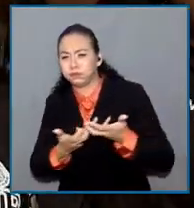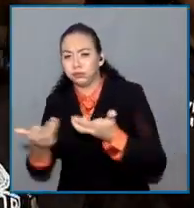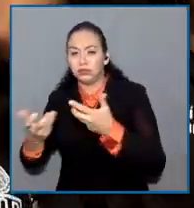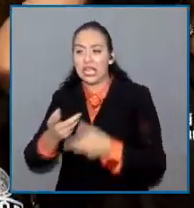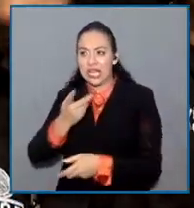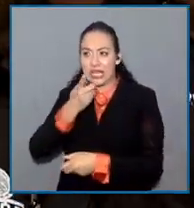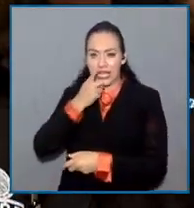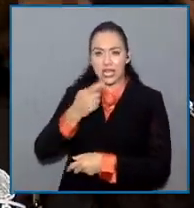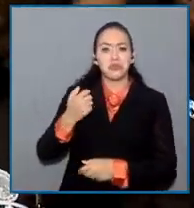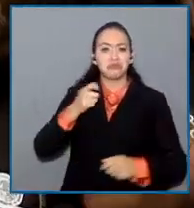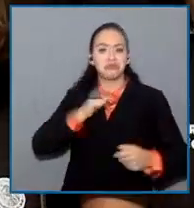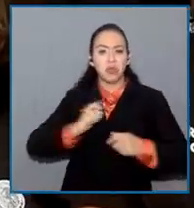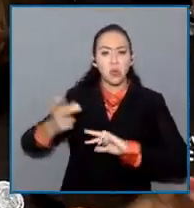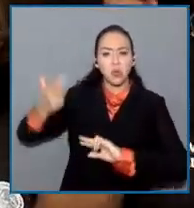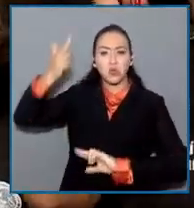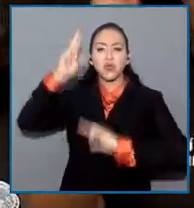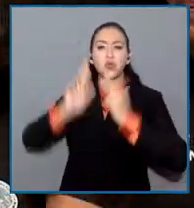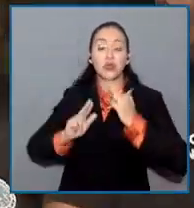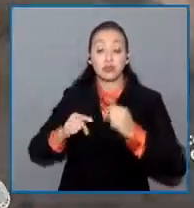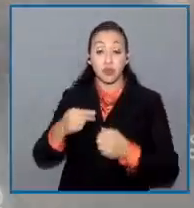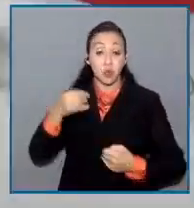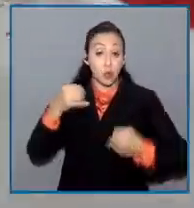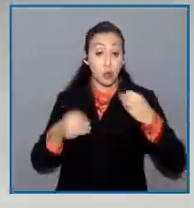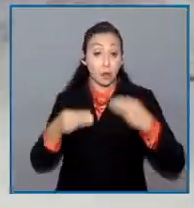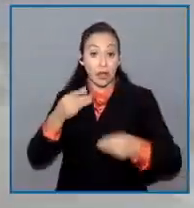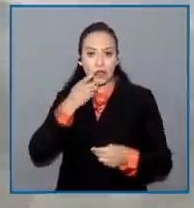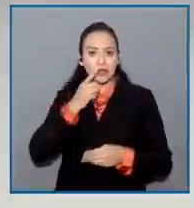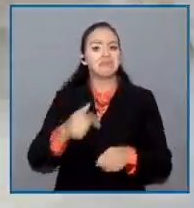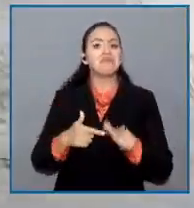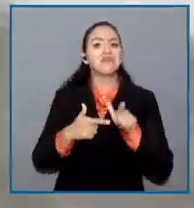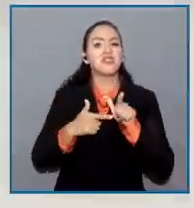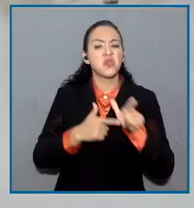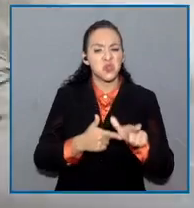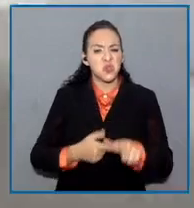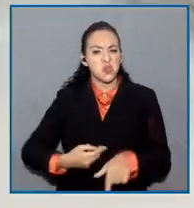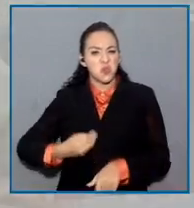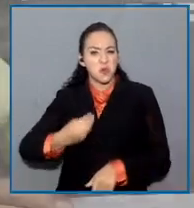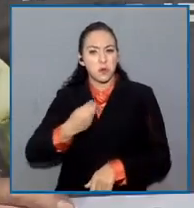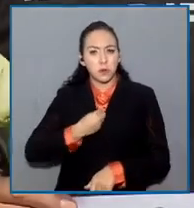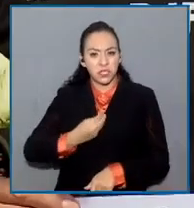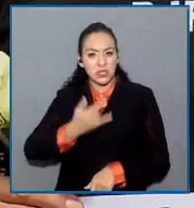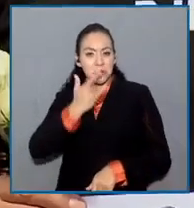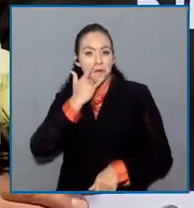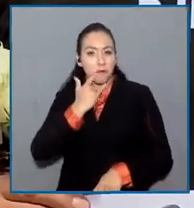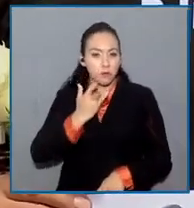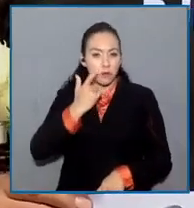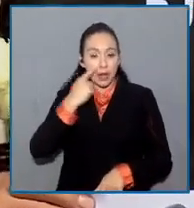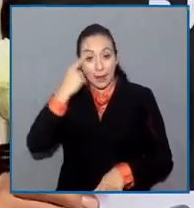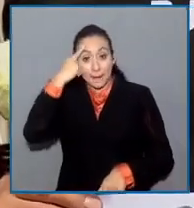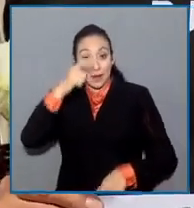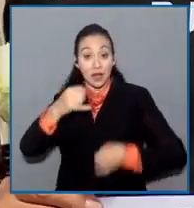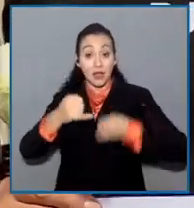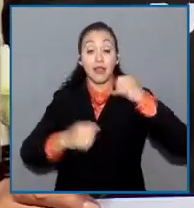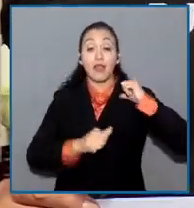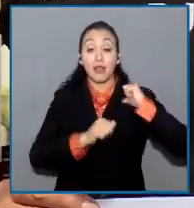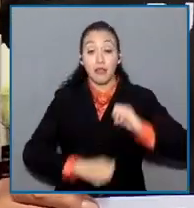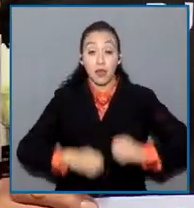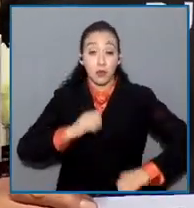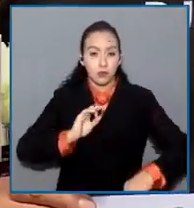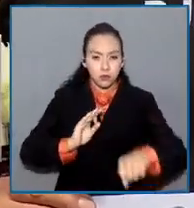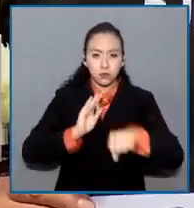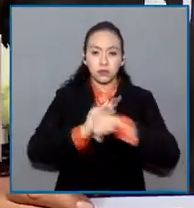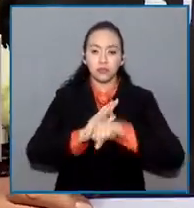magistradas anunciaron que mantendrán la resistencia a favor de la independencia judicial. Hacemos un llamado a los